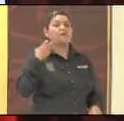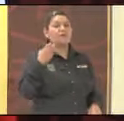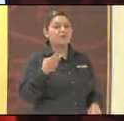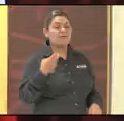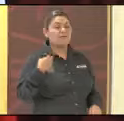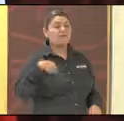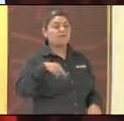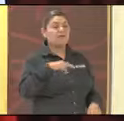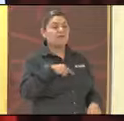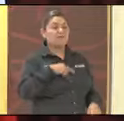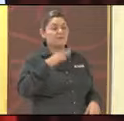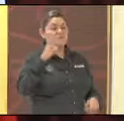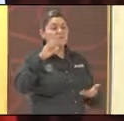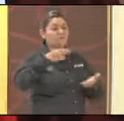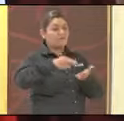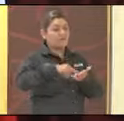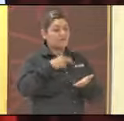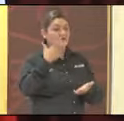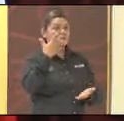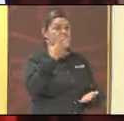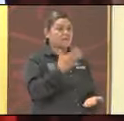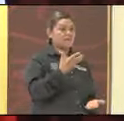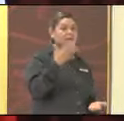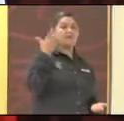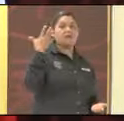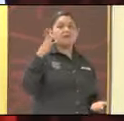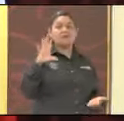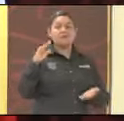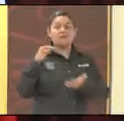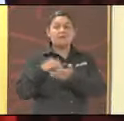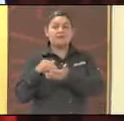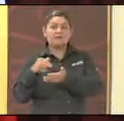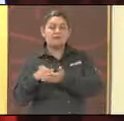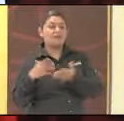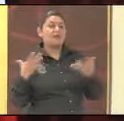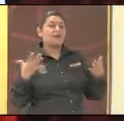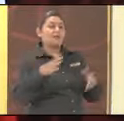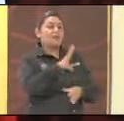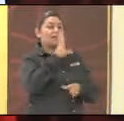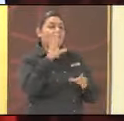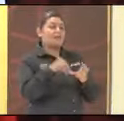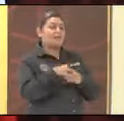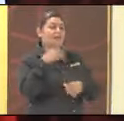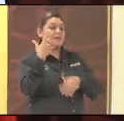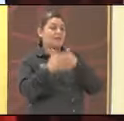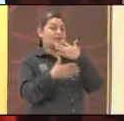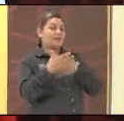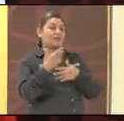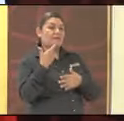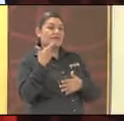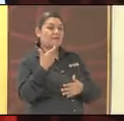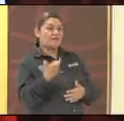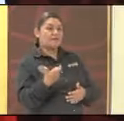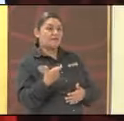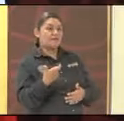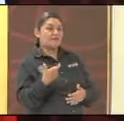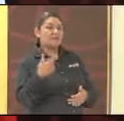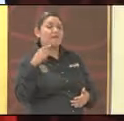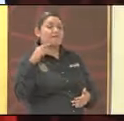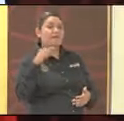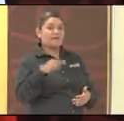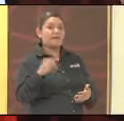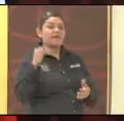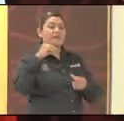nosotros aprobamos estos 5 y 10 millones, en total 15 millones de pesos, de recursos municipales que entran a